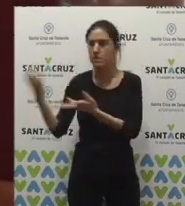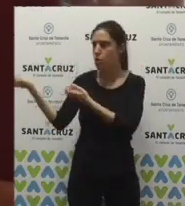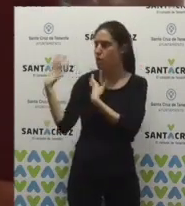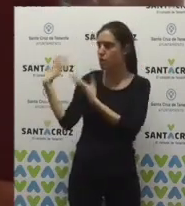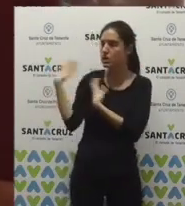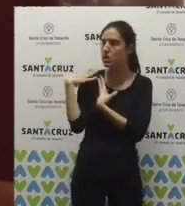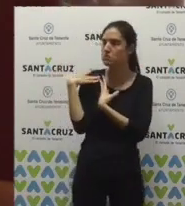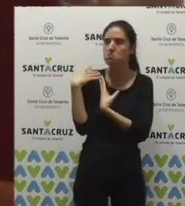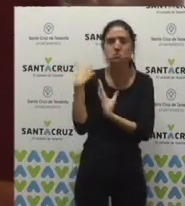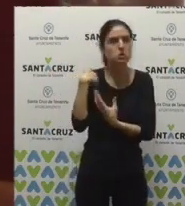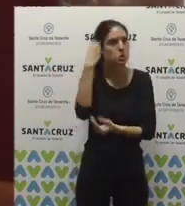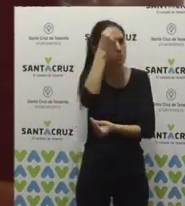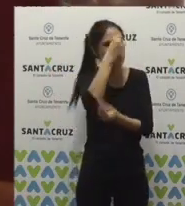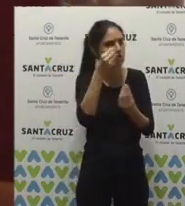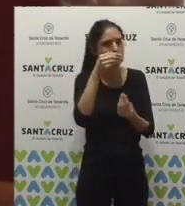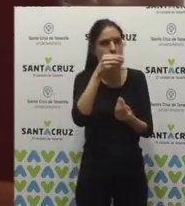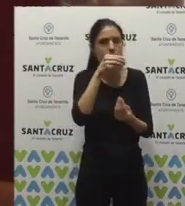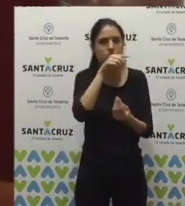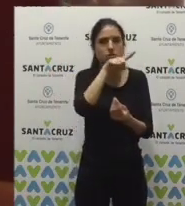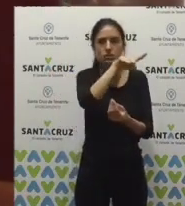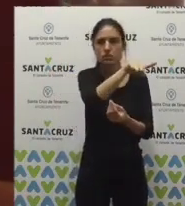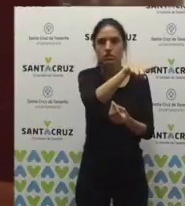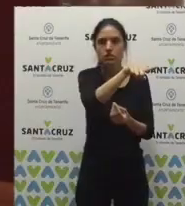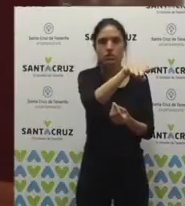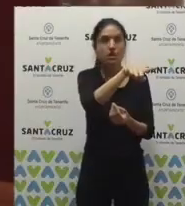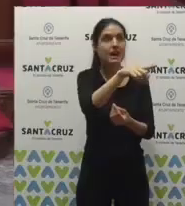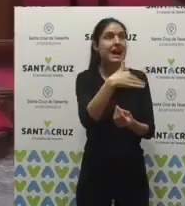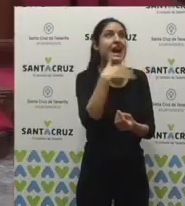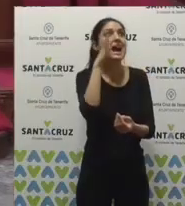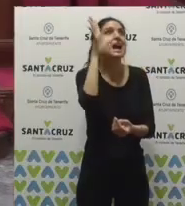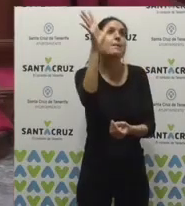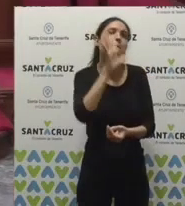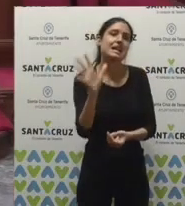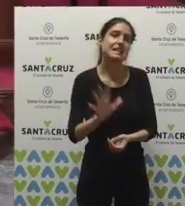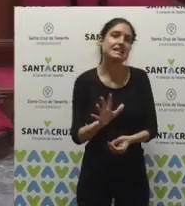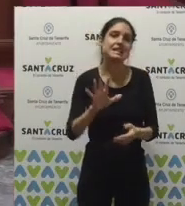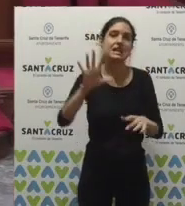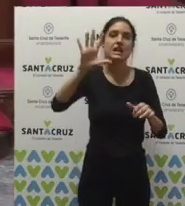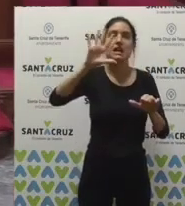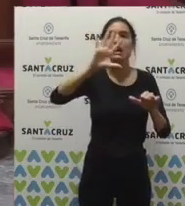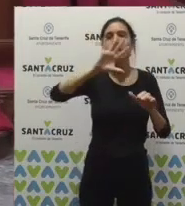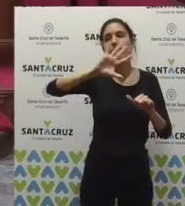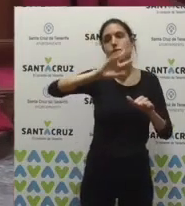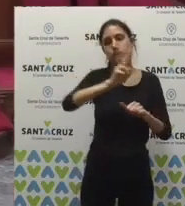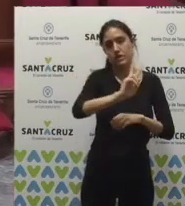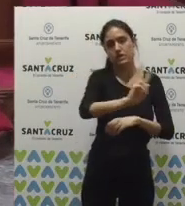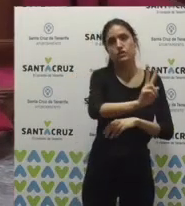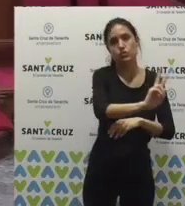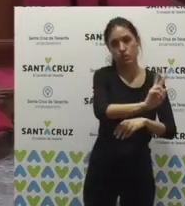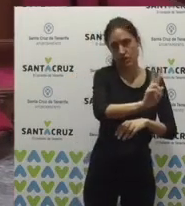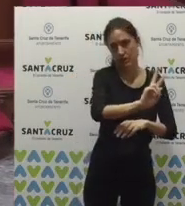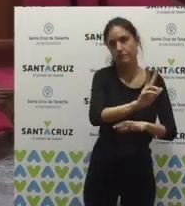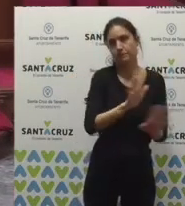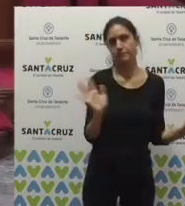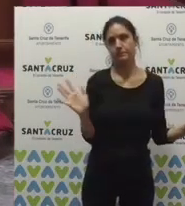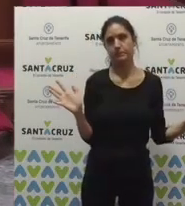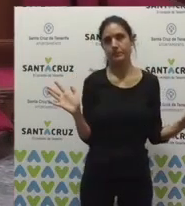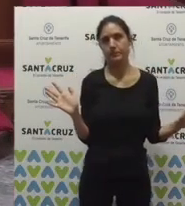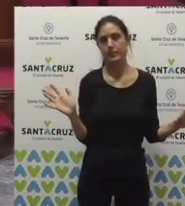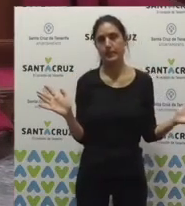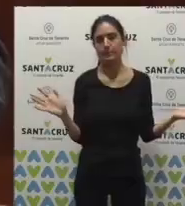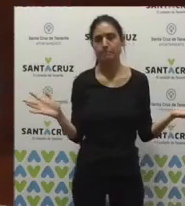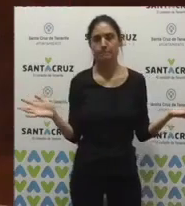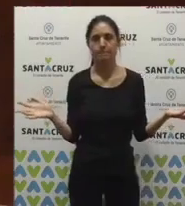ustedes casi bolivarianos casi bolivariano de verdad por el grado de populismo que encierran estas